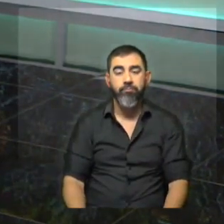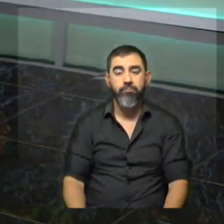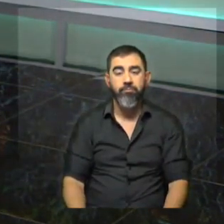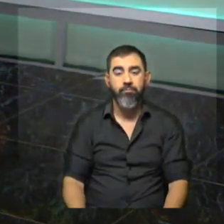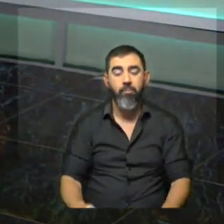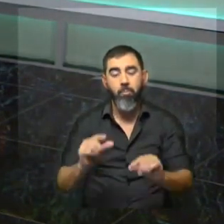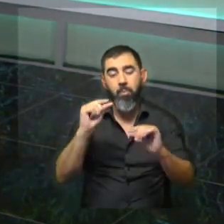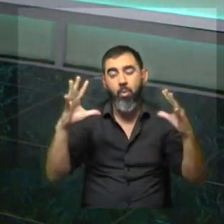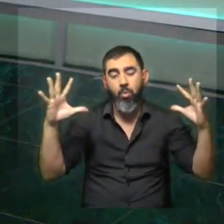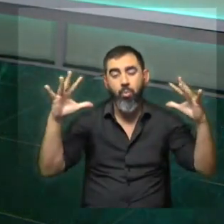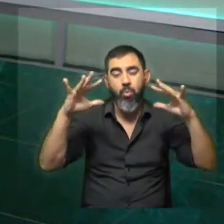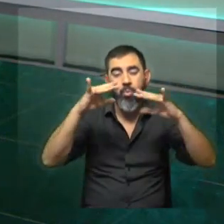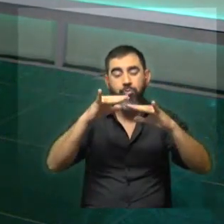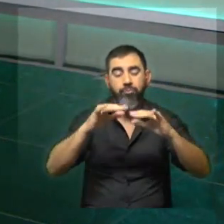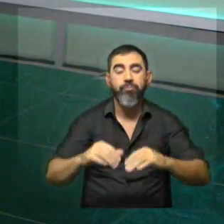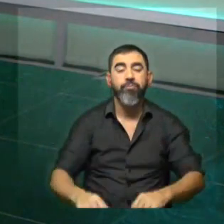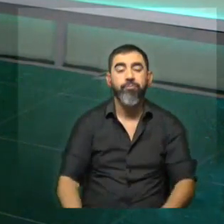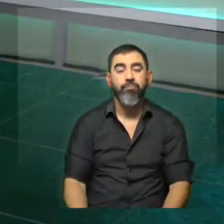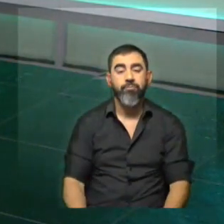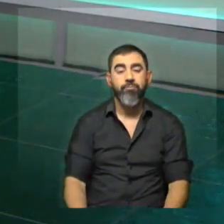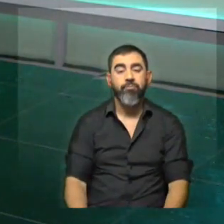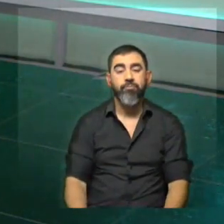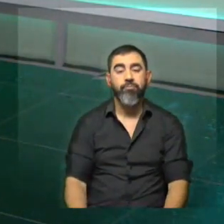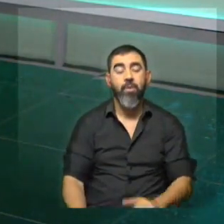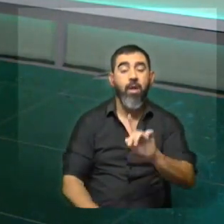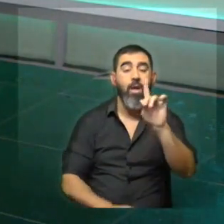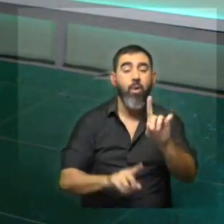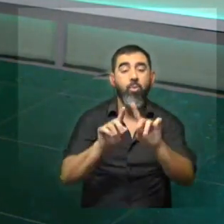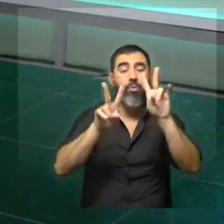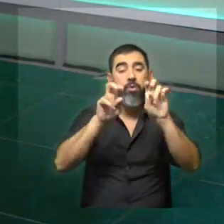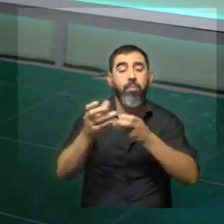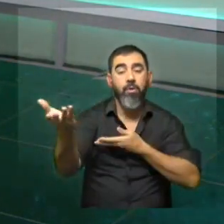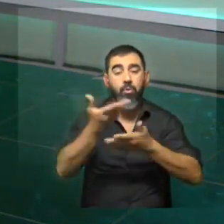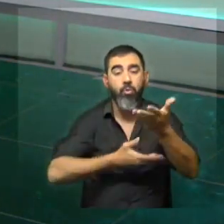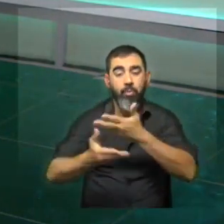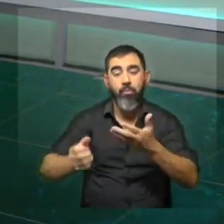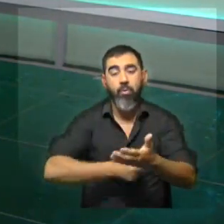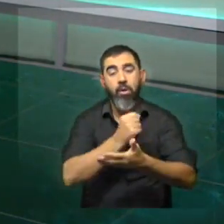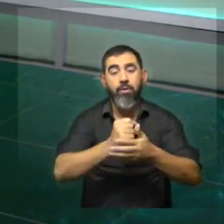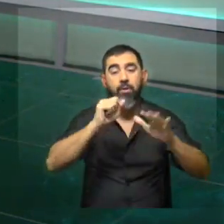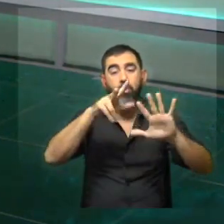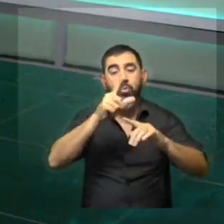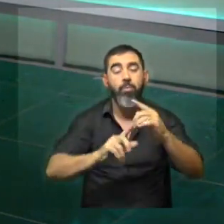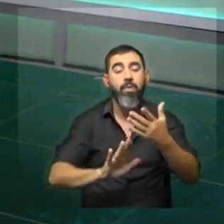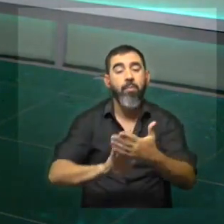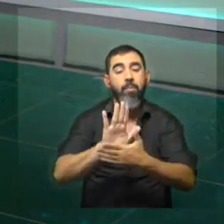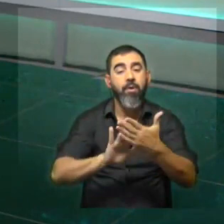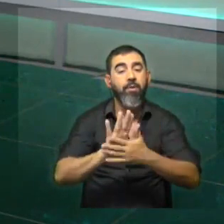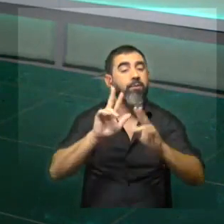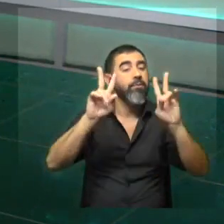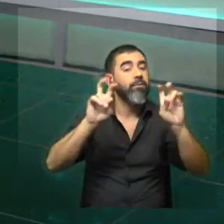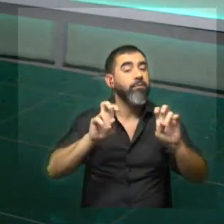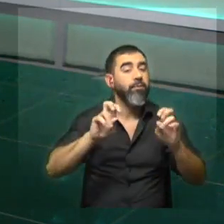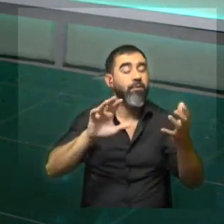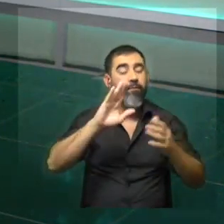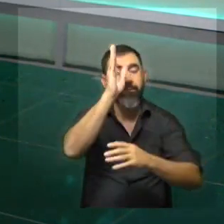decir bien algunos de los temas que tenemos para compartir con ustedes hasta las ocho y media de la mañana tiene que ver con